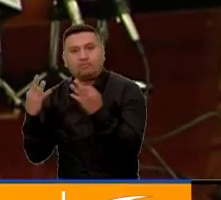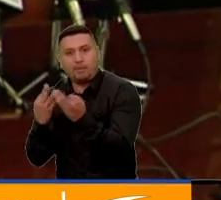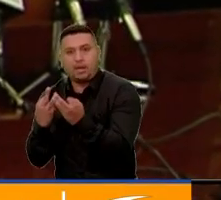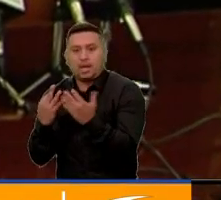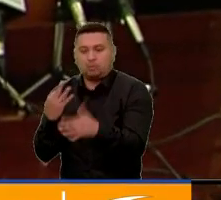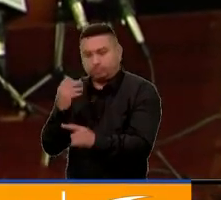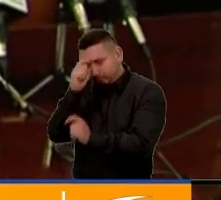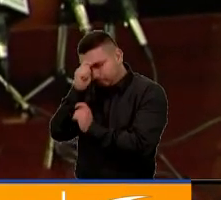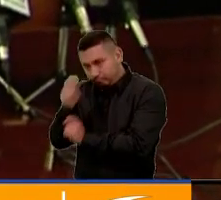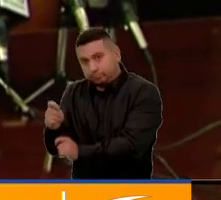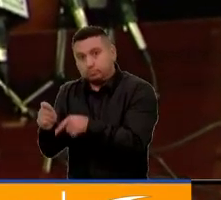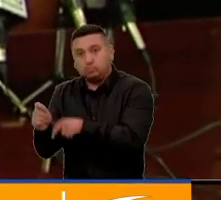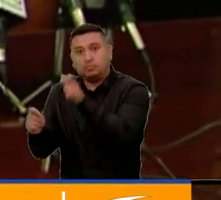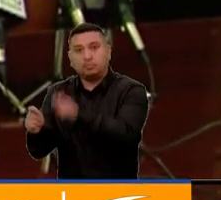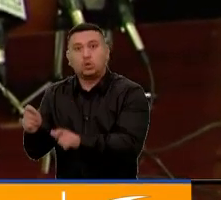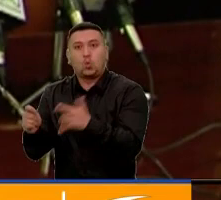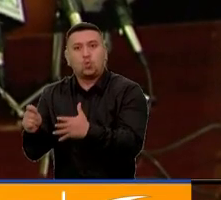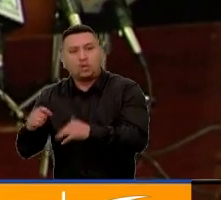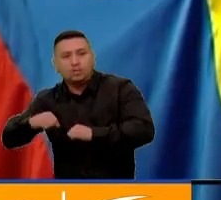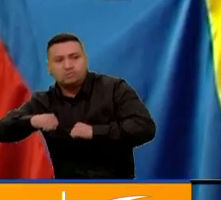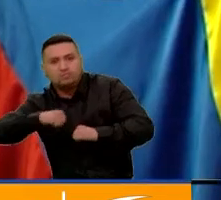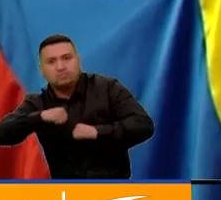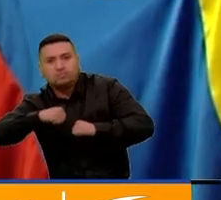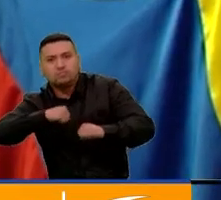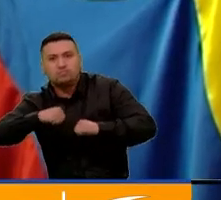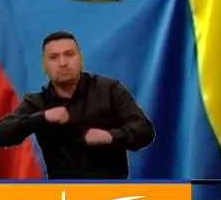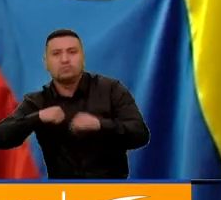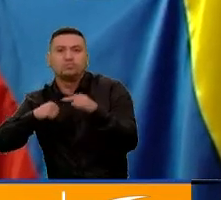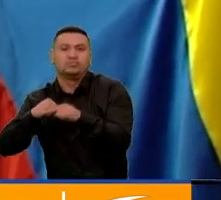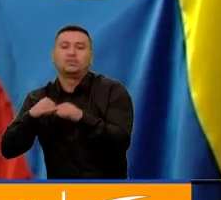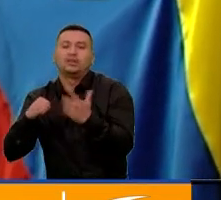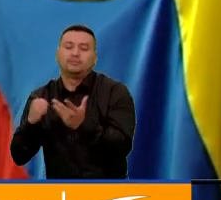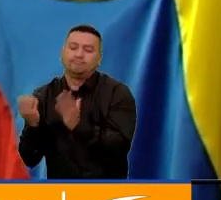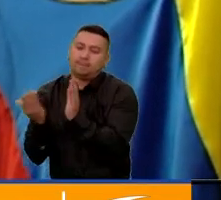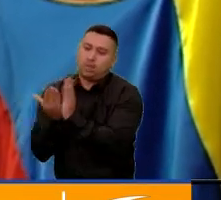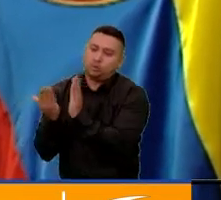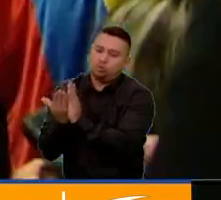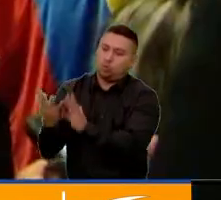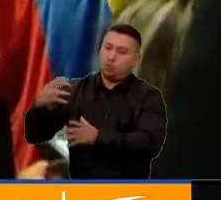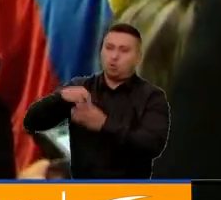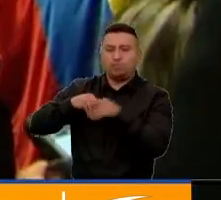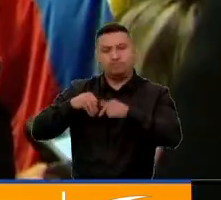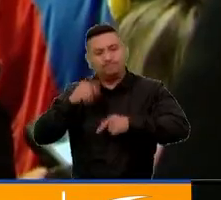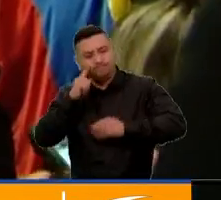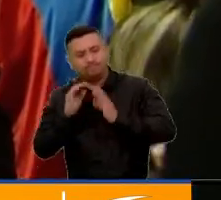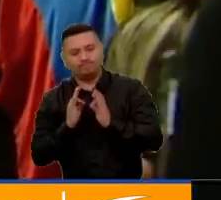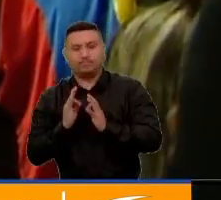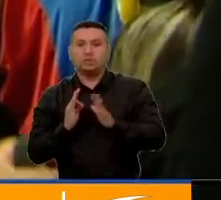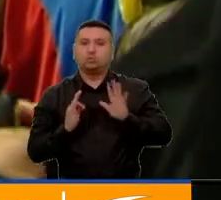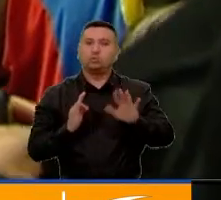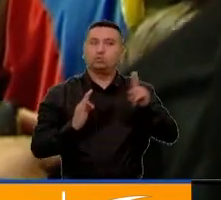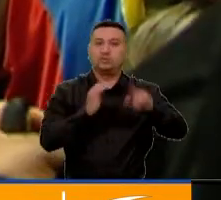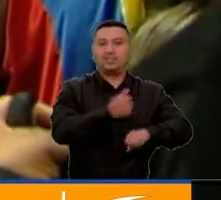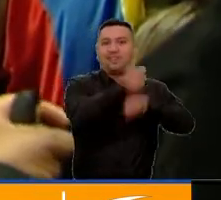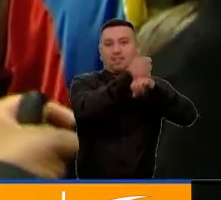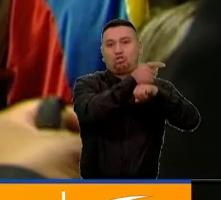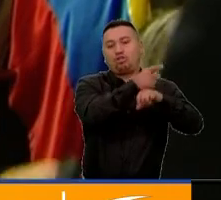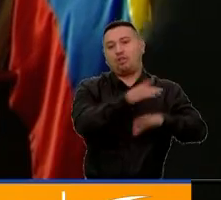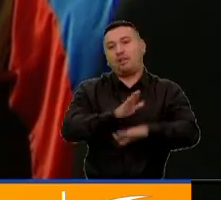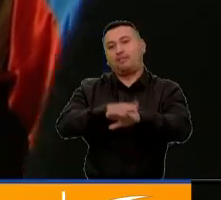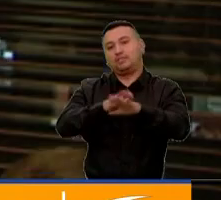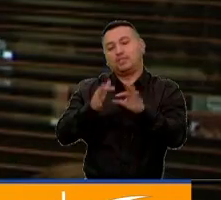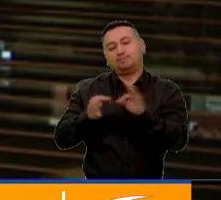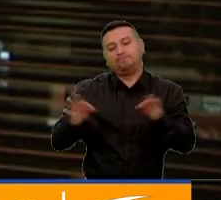a la causa de nuestra querida casa de estudios, señaló en una publicación el rector del externado. Pasa en su tumba a